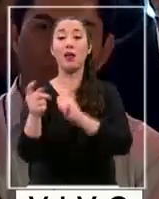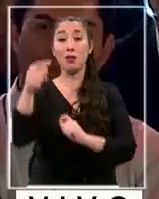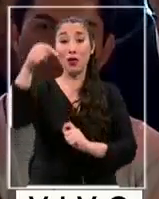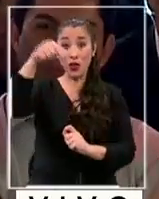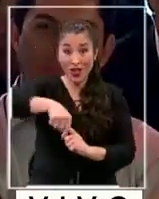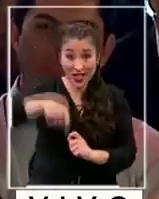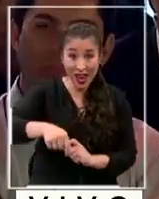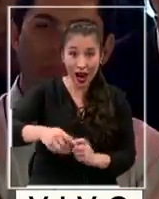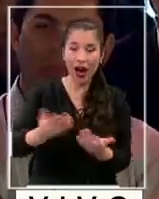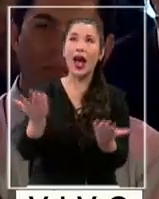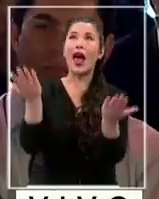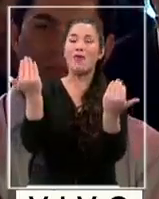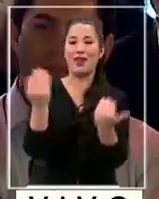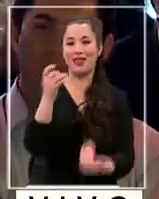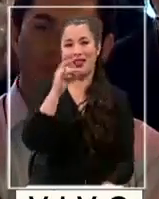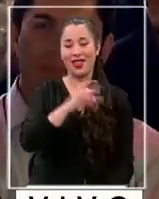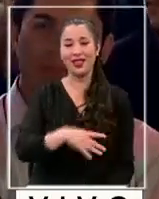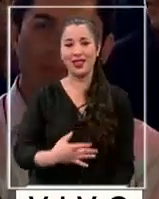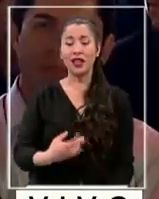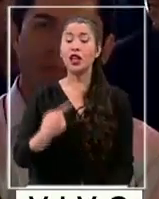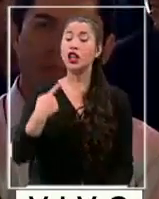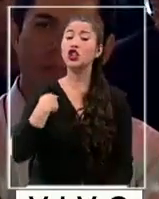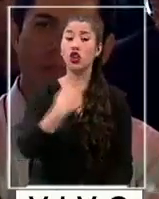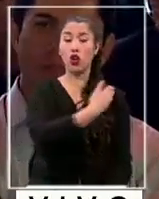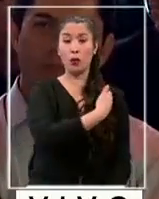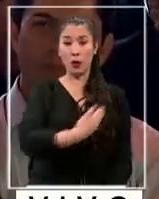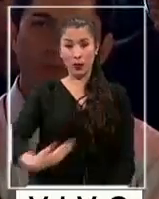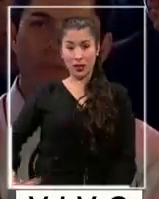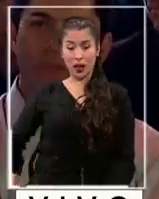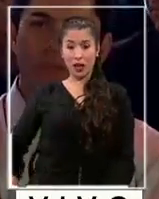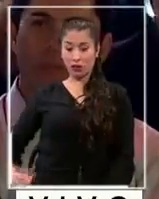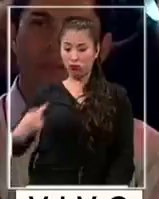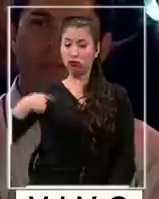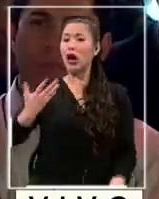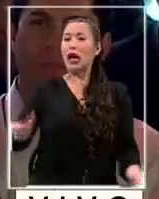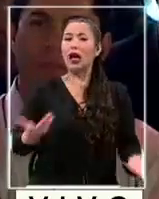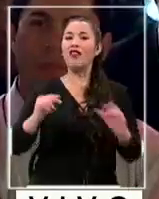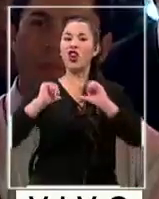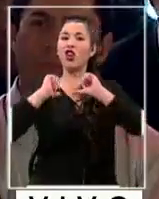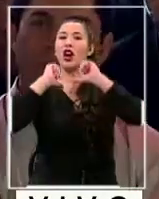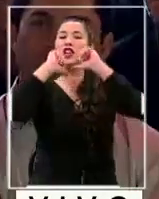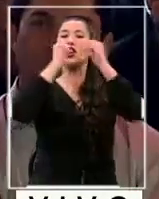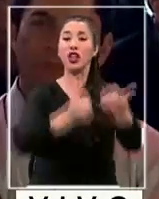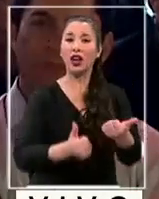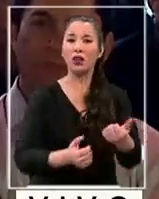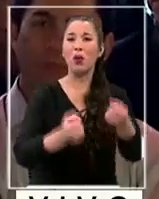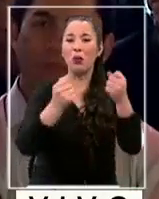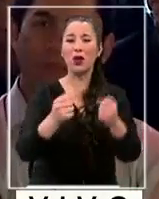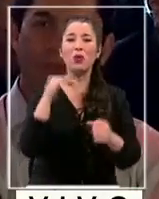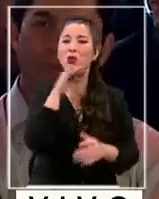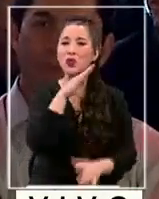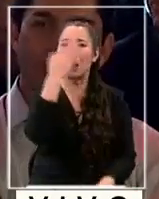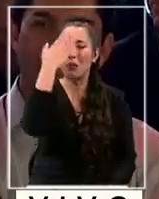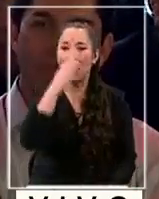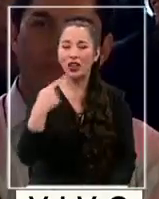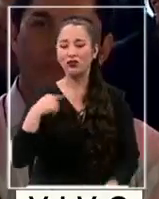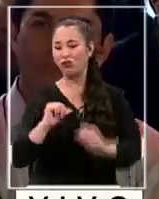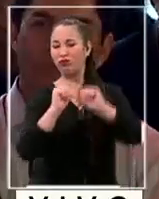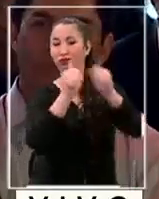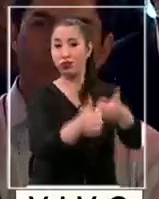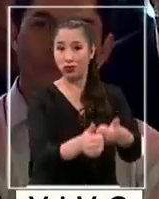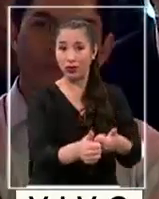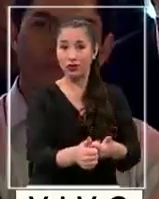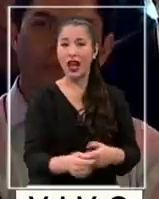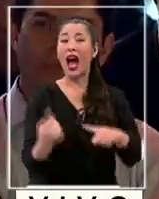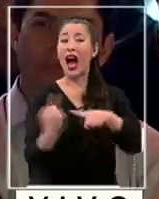esperanza de Chile. Y yo como presidente vengo a derrotar el poder mal utilizado. Vengo a derrotar a